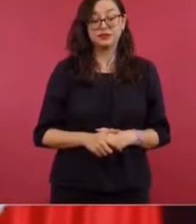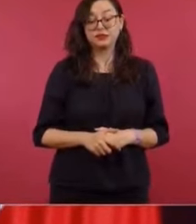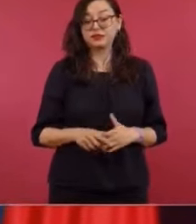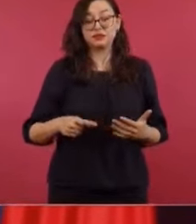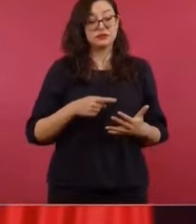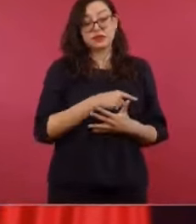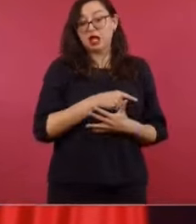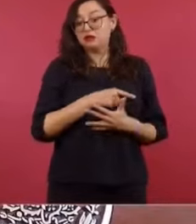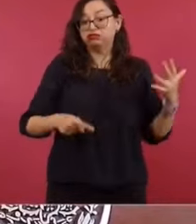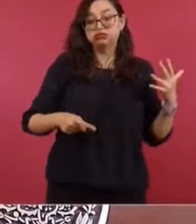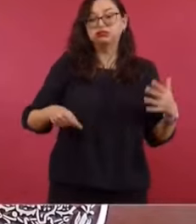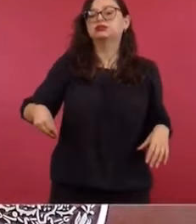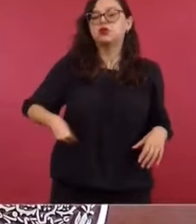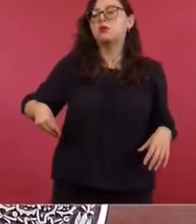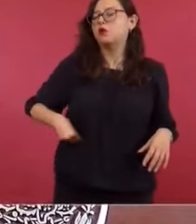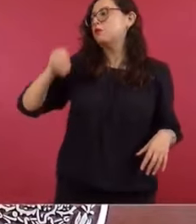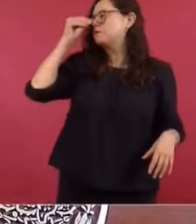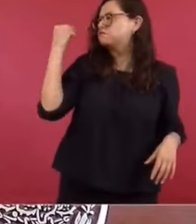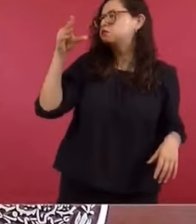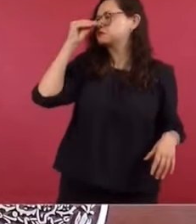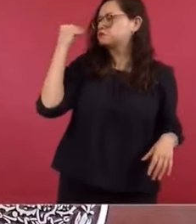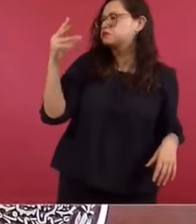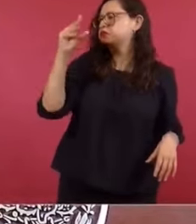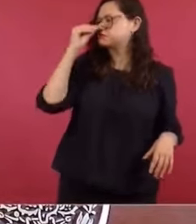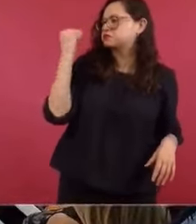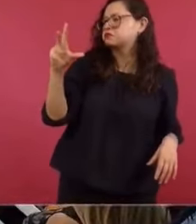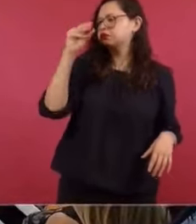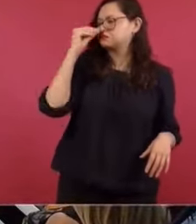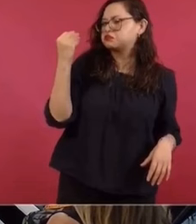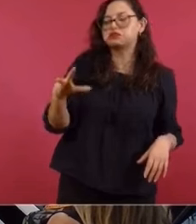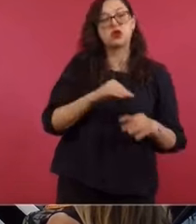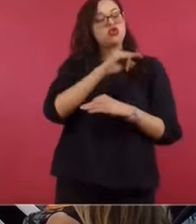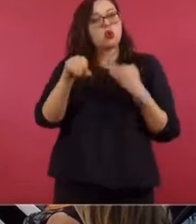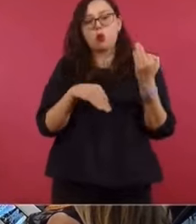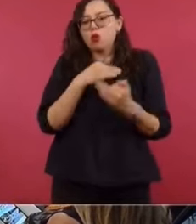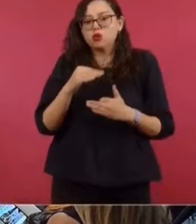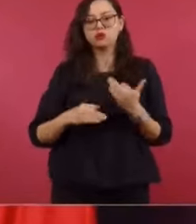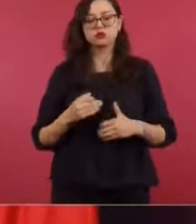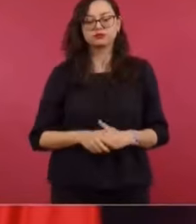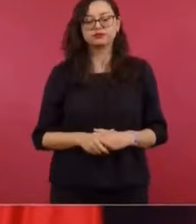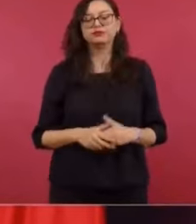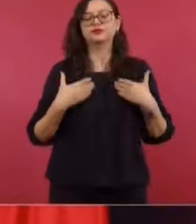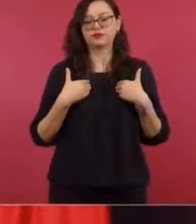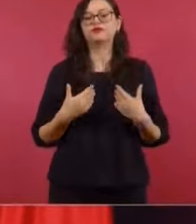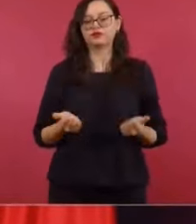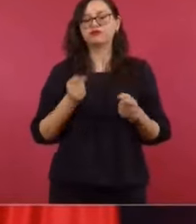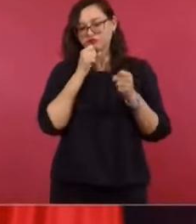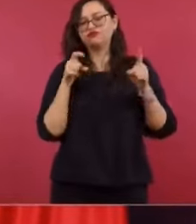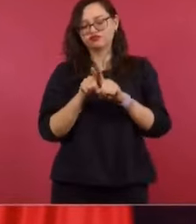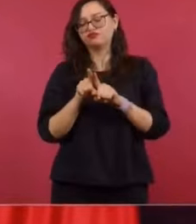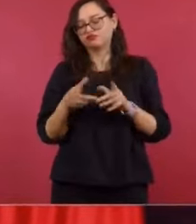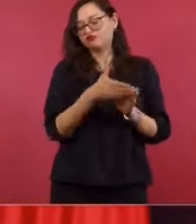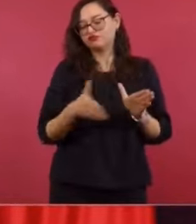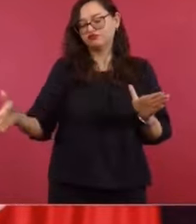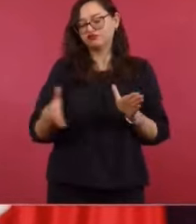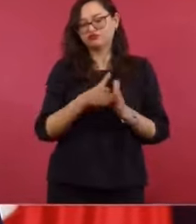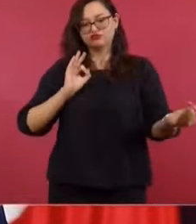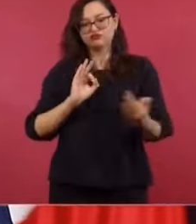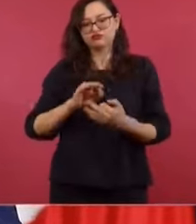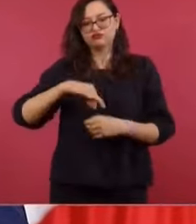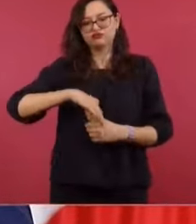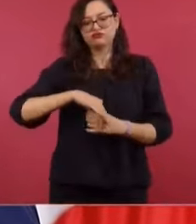culpándonos de todo. También es entendible, porque estamos en temporada electoral,